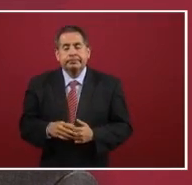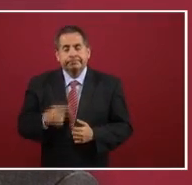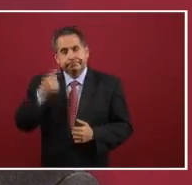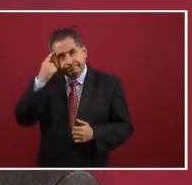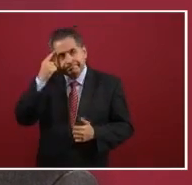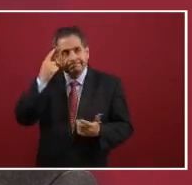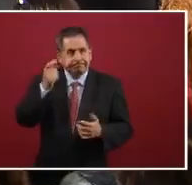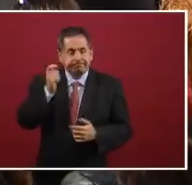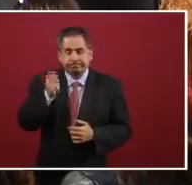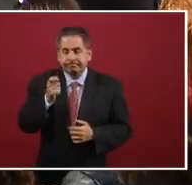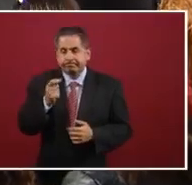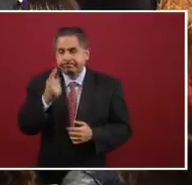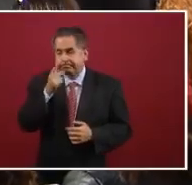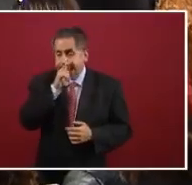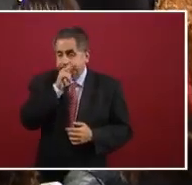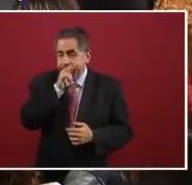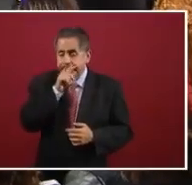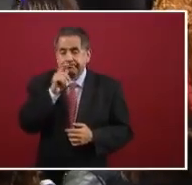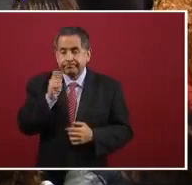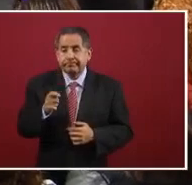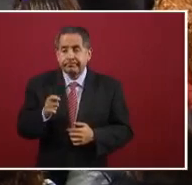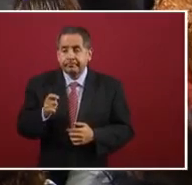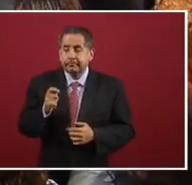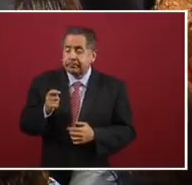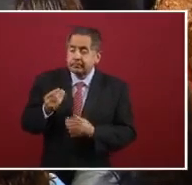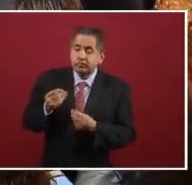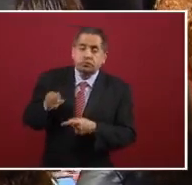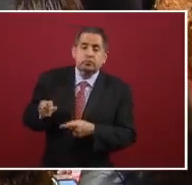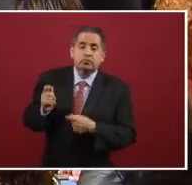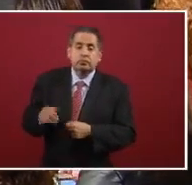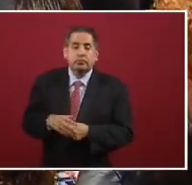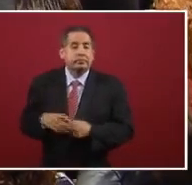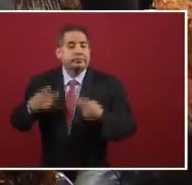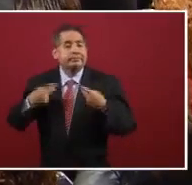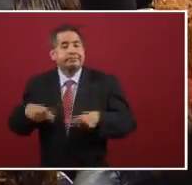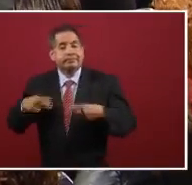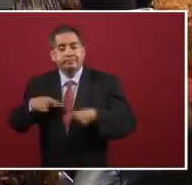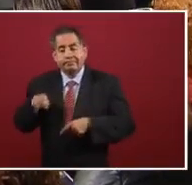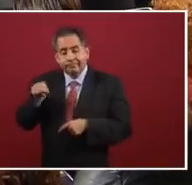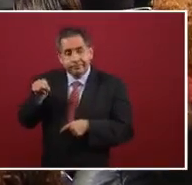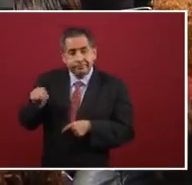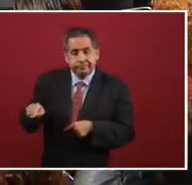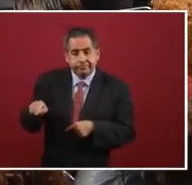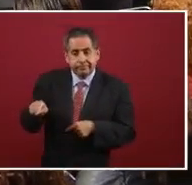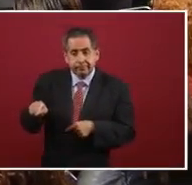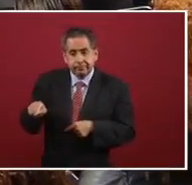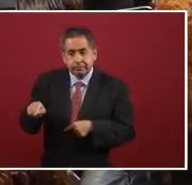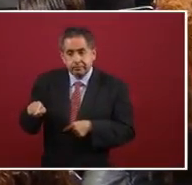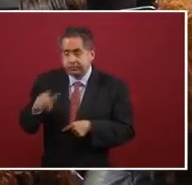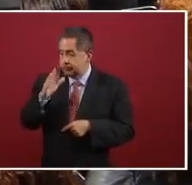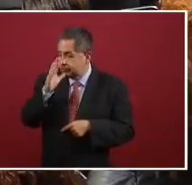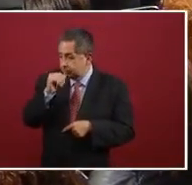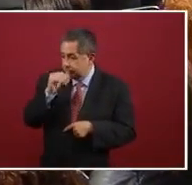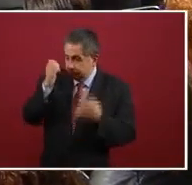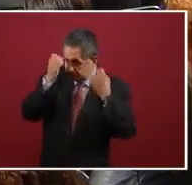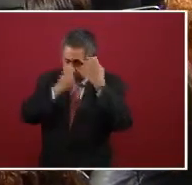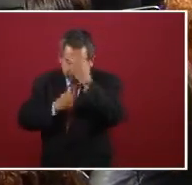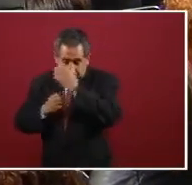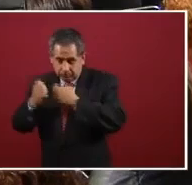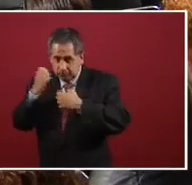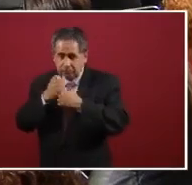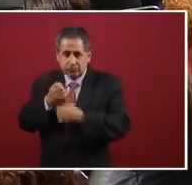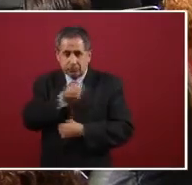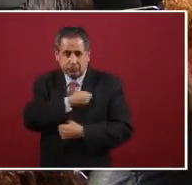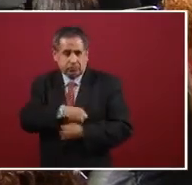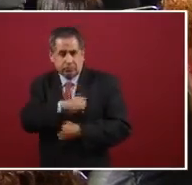principal cuestión que nos puede llegar a preocupar mucho? Las personas que no hemos podido revisar sus